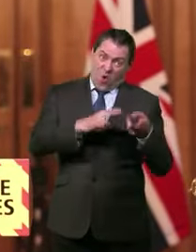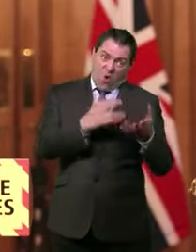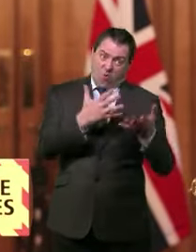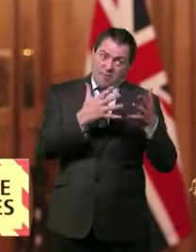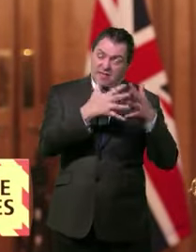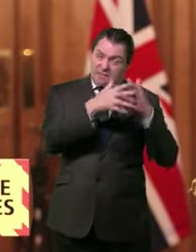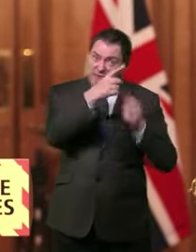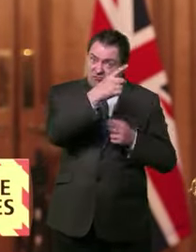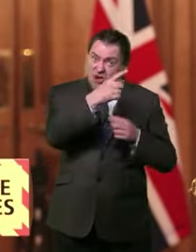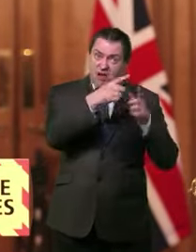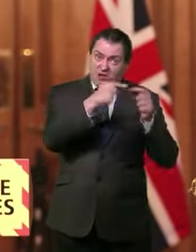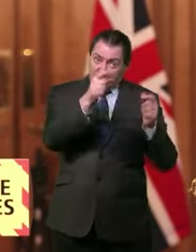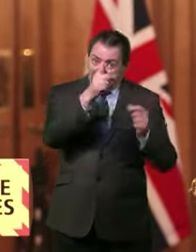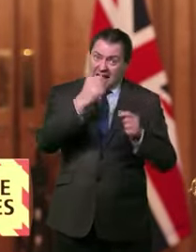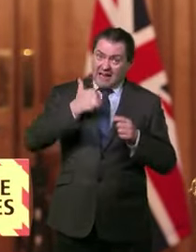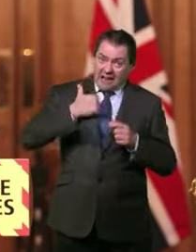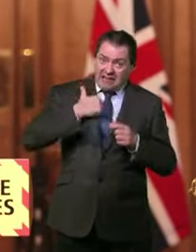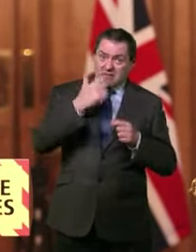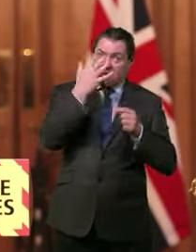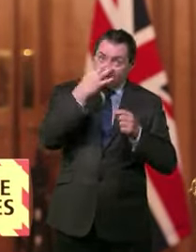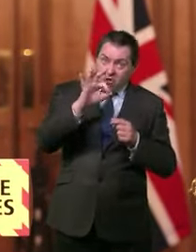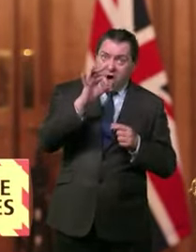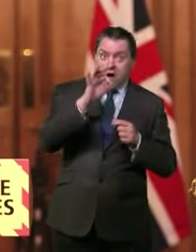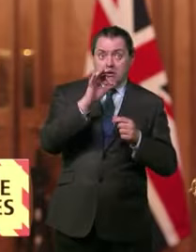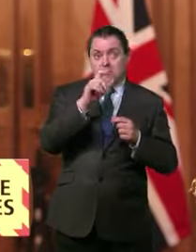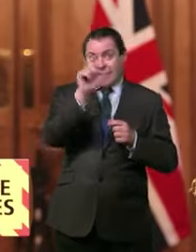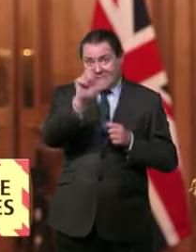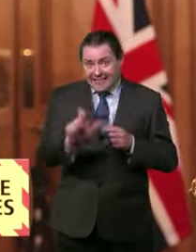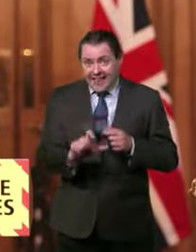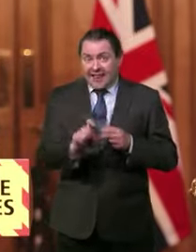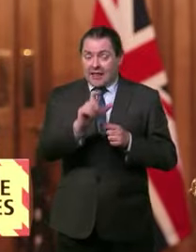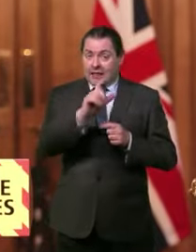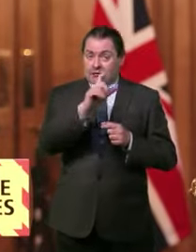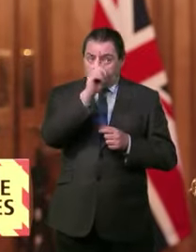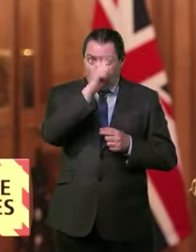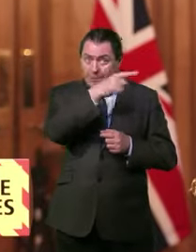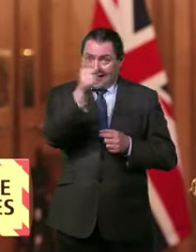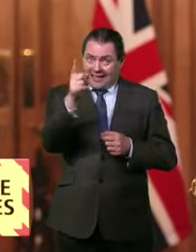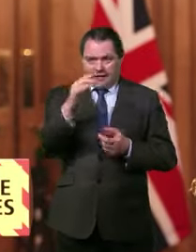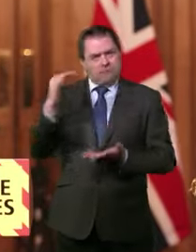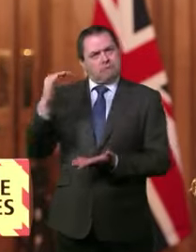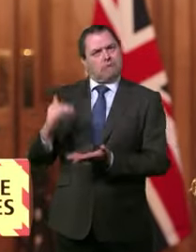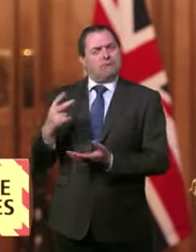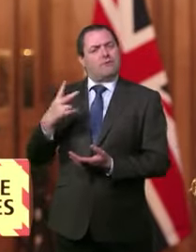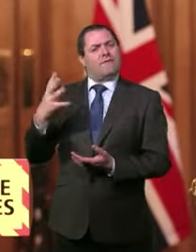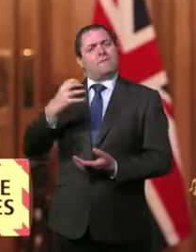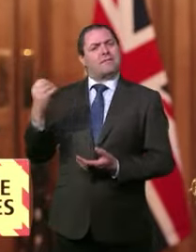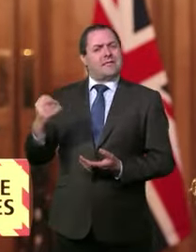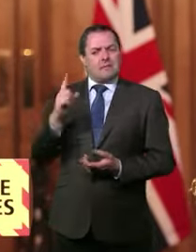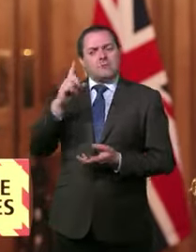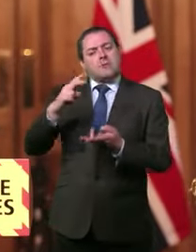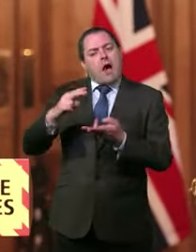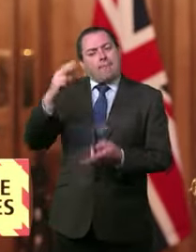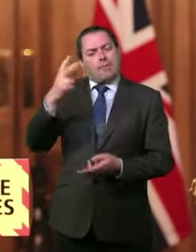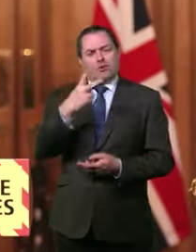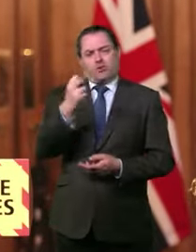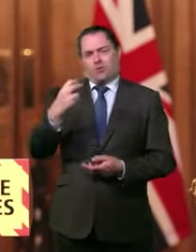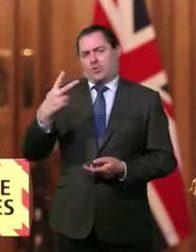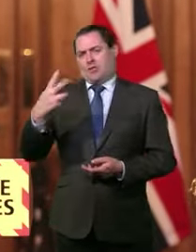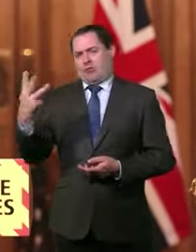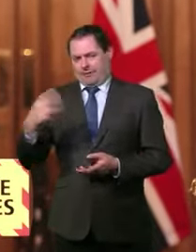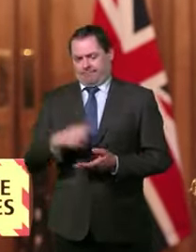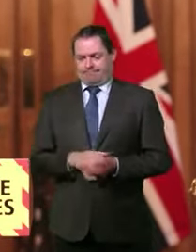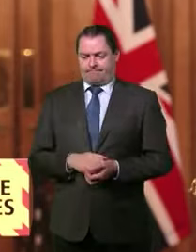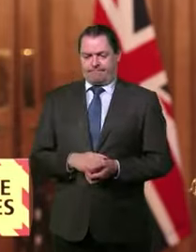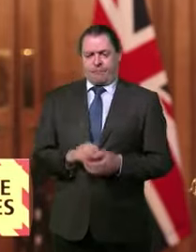francia italia y alemania y estamos protegiendo a las pequeñas empresas al